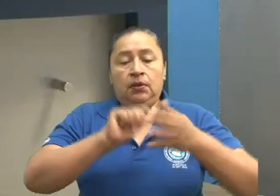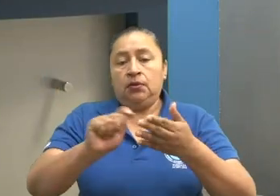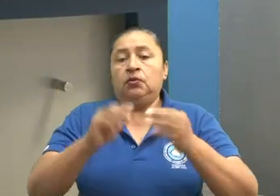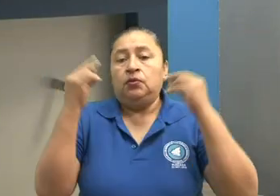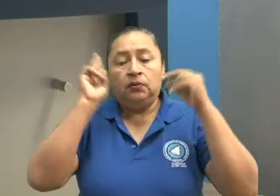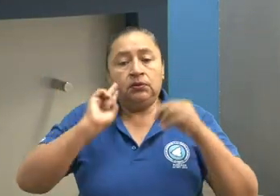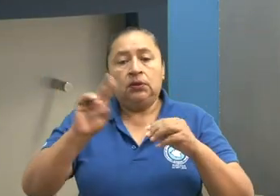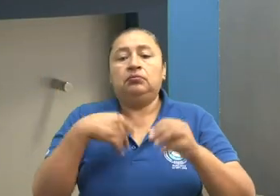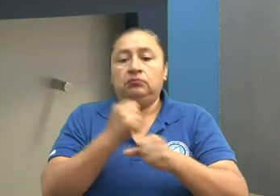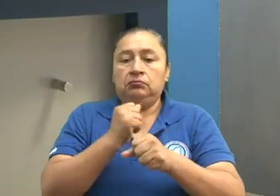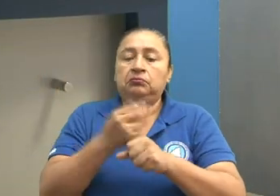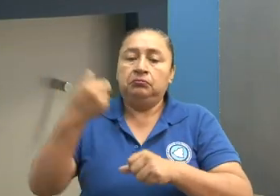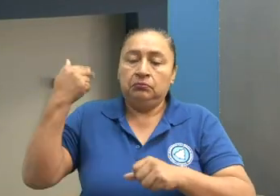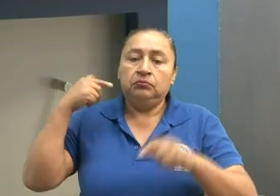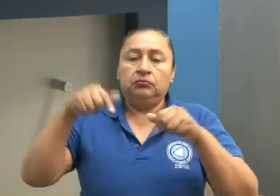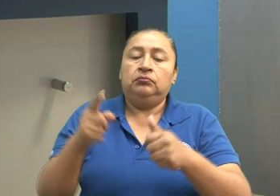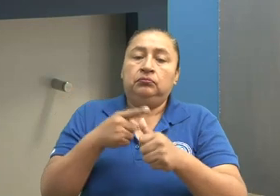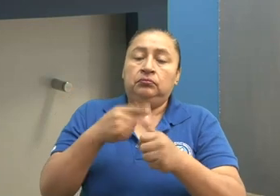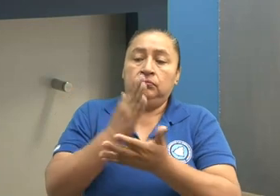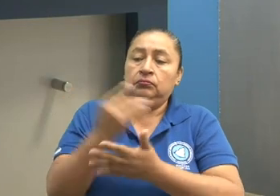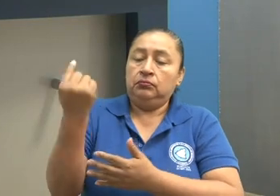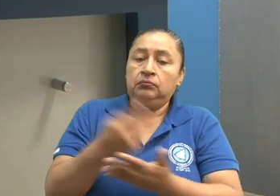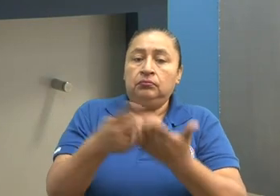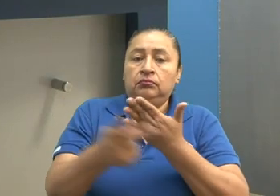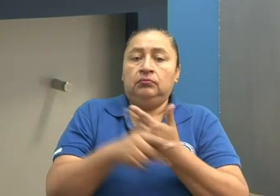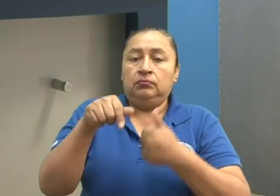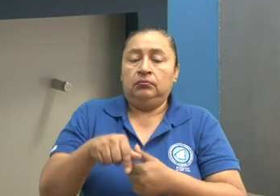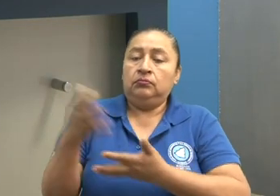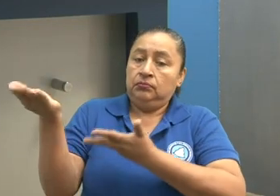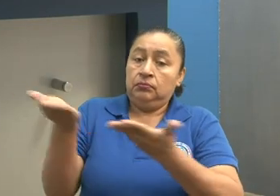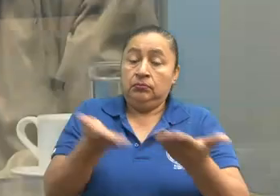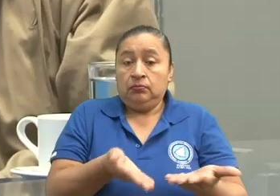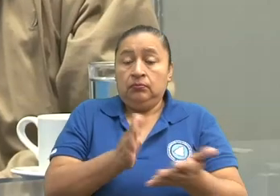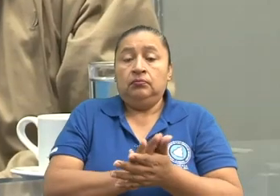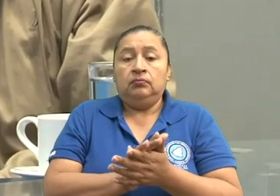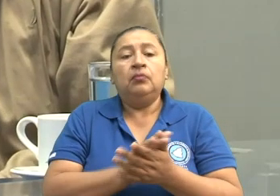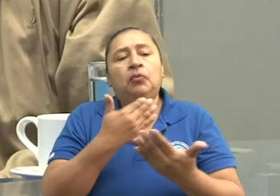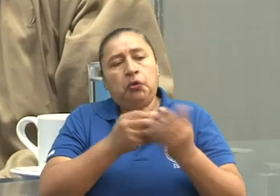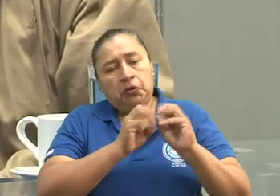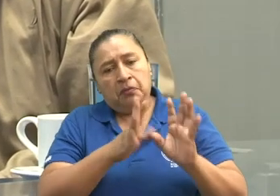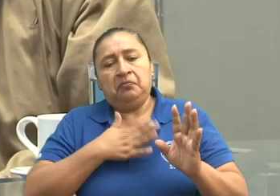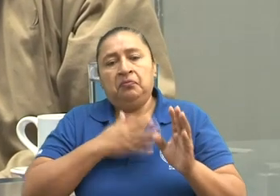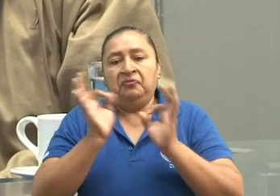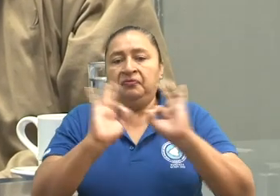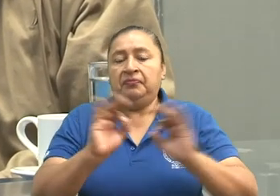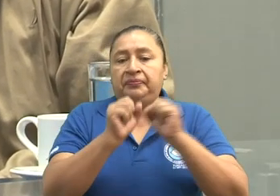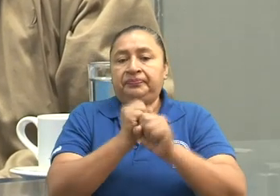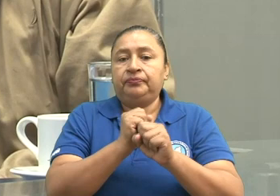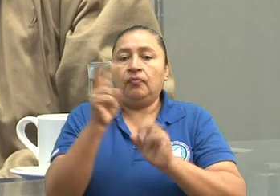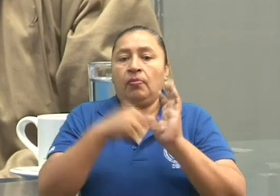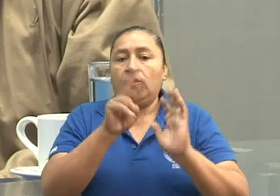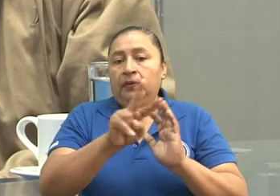tenerlo con nosotros, primer programa con nosotros este año, bienvenido. Buenos días y feliz año 2022, que debe ser siempre de